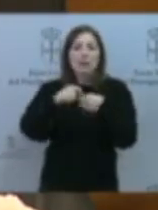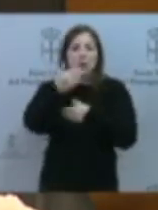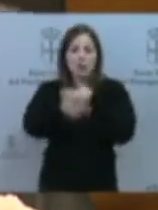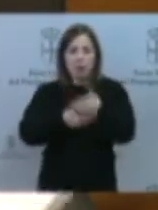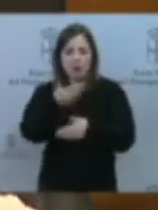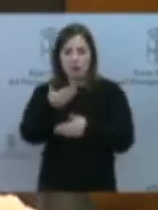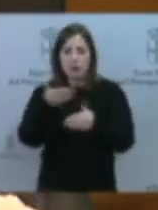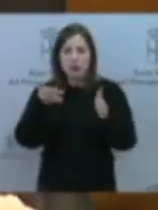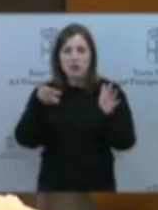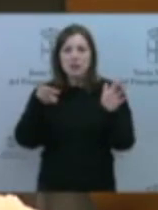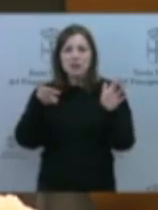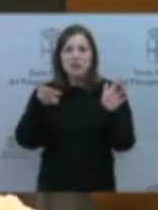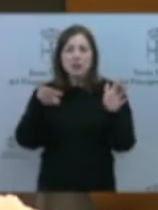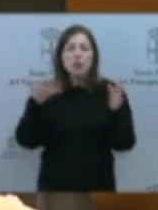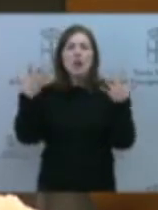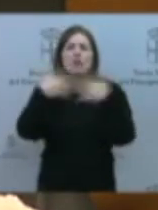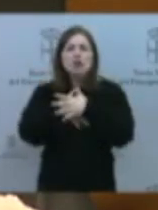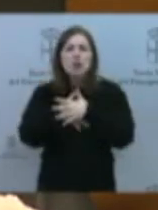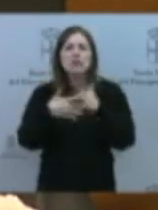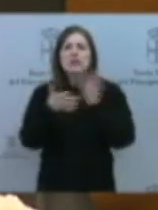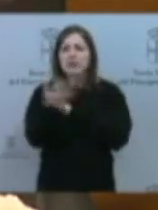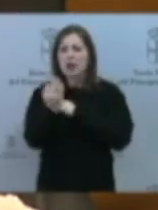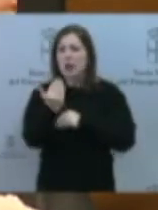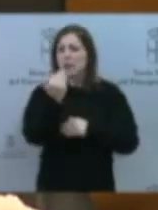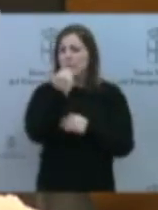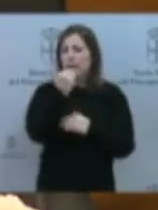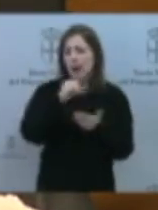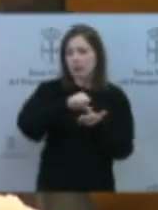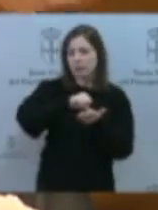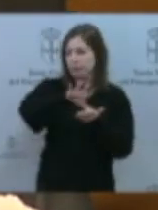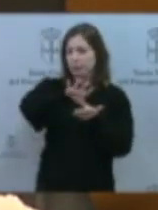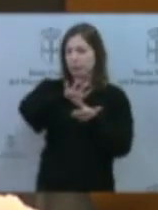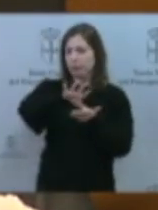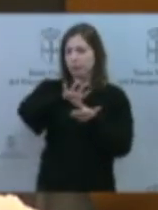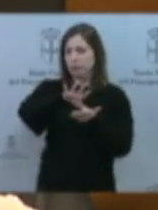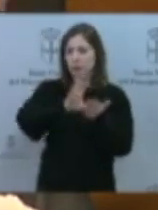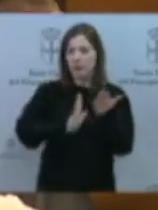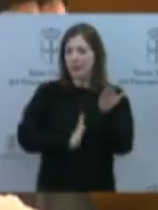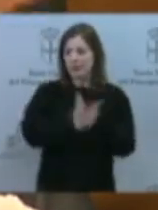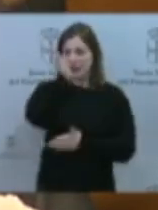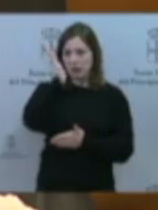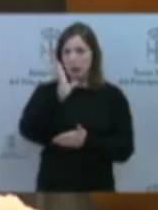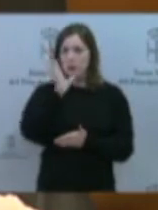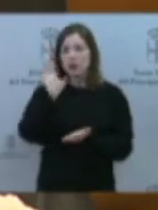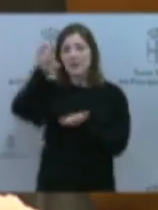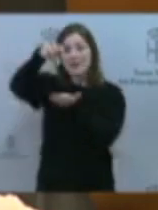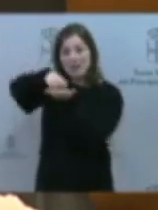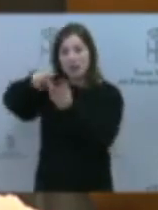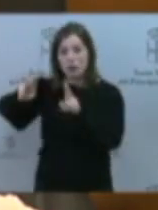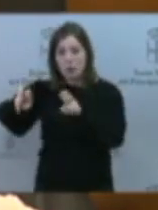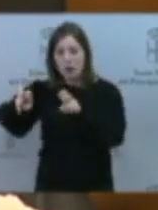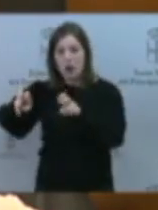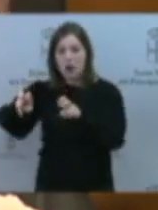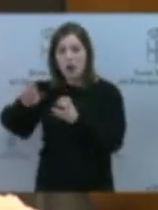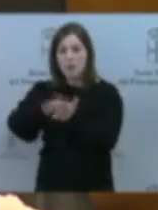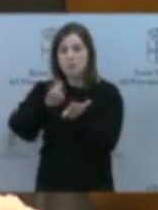que la banca asturiana se deslocaliza definitivamente, puesto que la nueva sede social se situará en Málaga. Una fusión, por absorción, que crea el quinto Banco